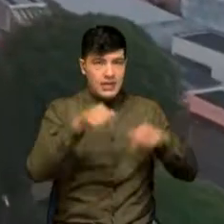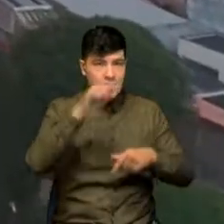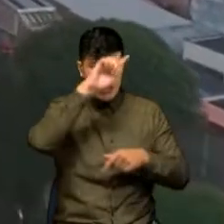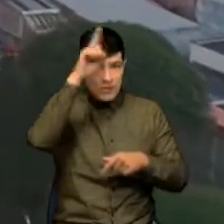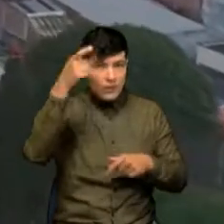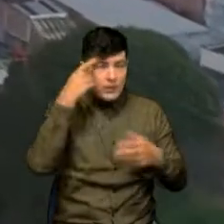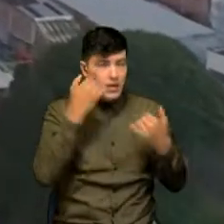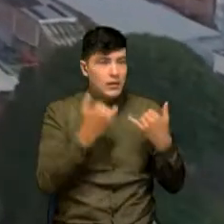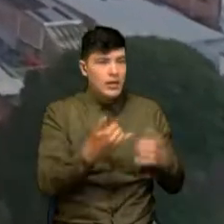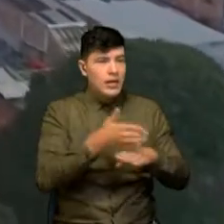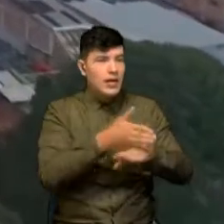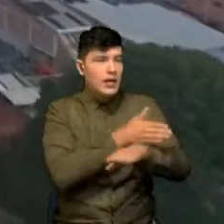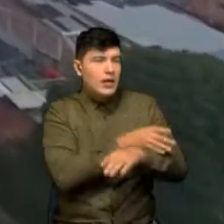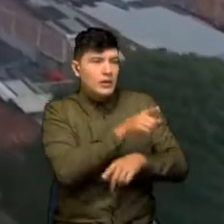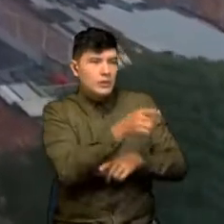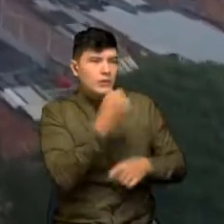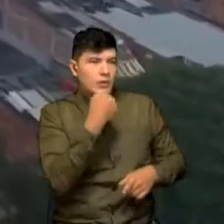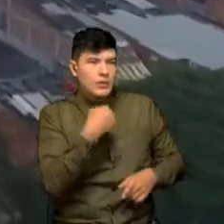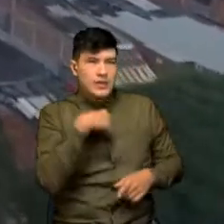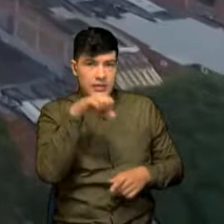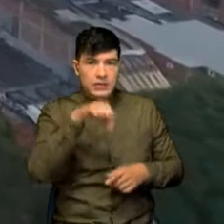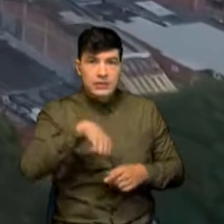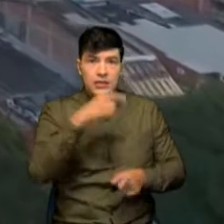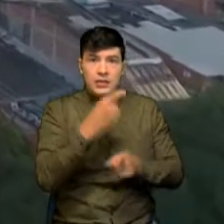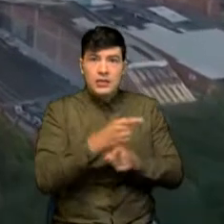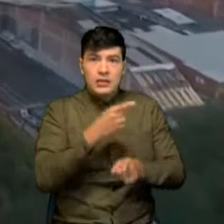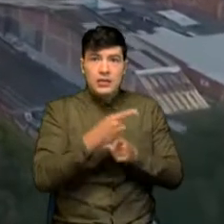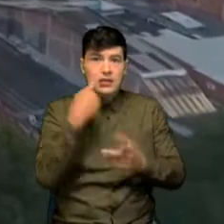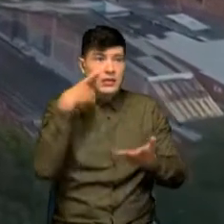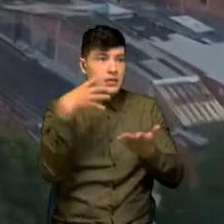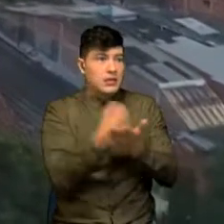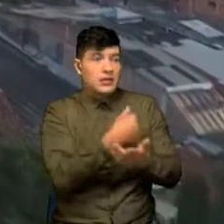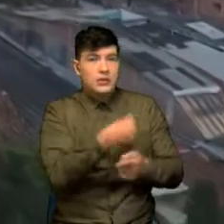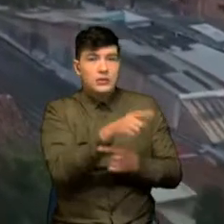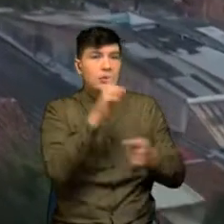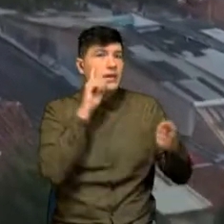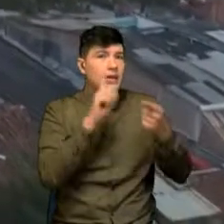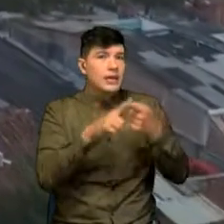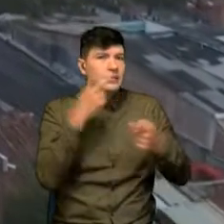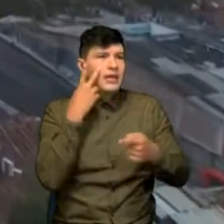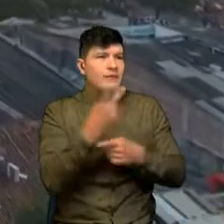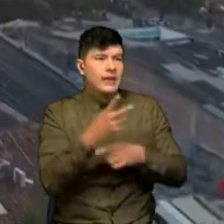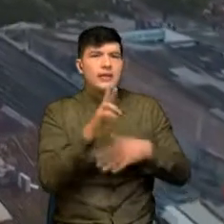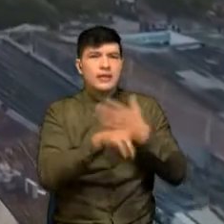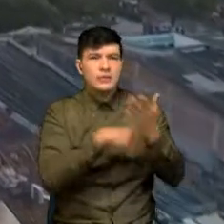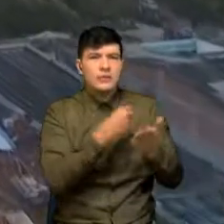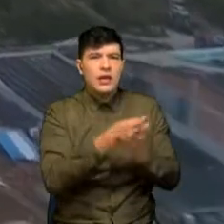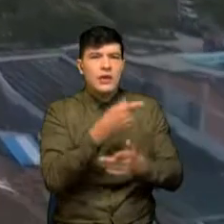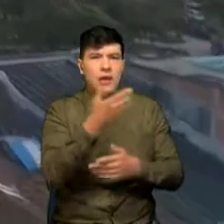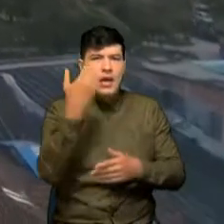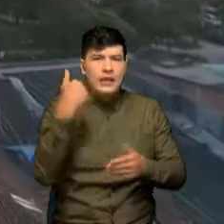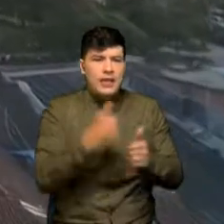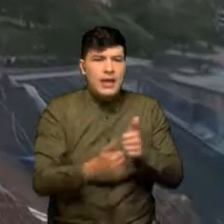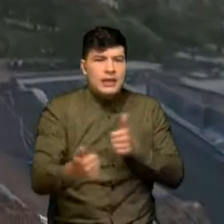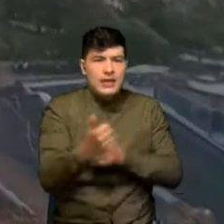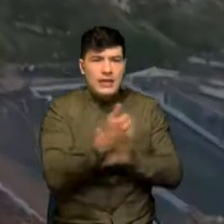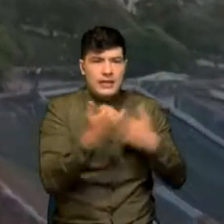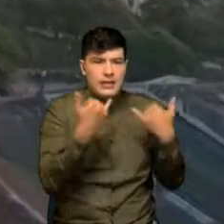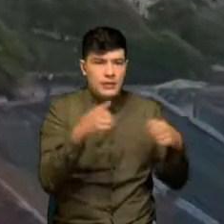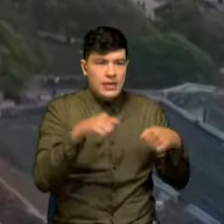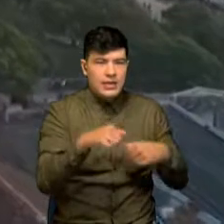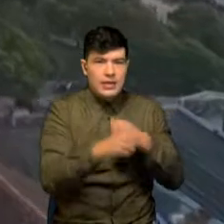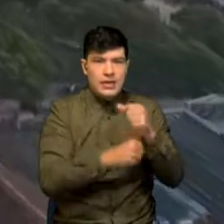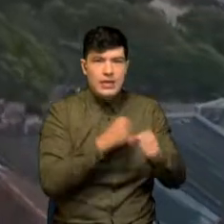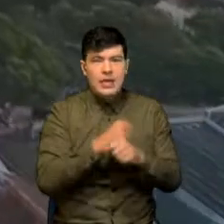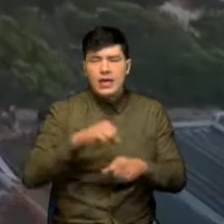nos acaba de mencionar. Se ha logrado precisamente cada uno de ellos y eso se ha visto reflejado en todo lo que se ha adelantado durante esos años de ejecución.